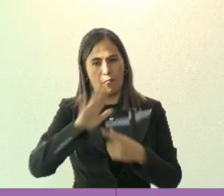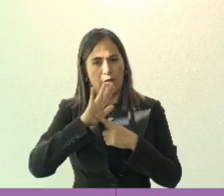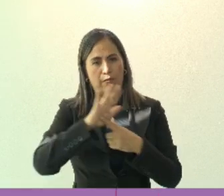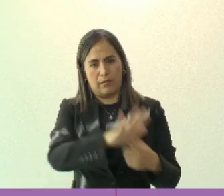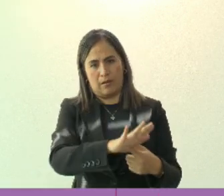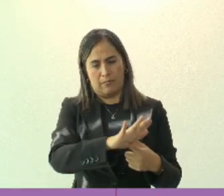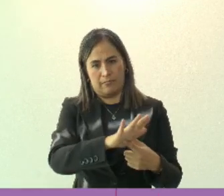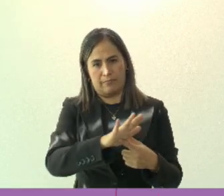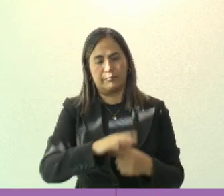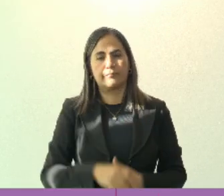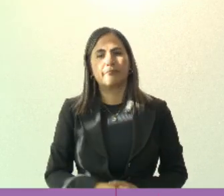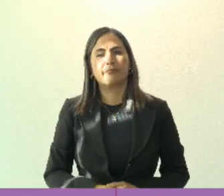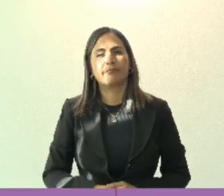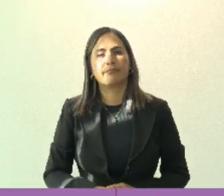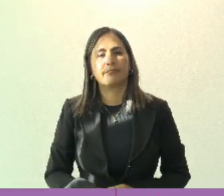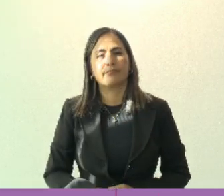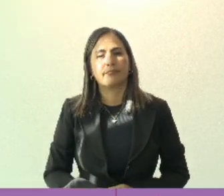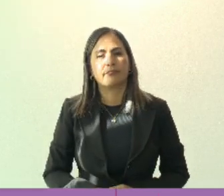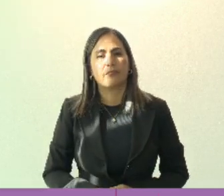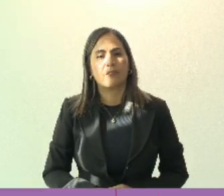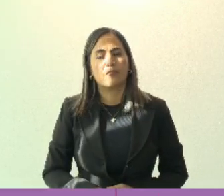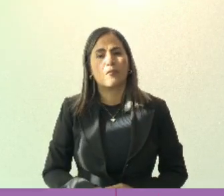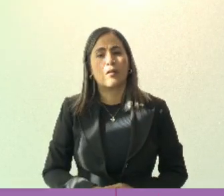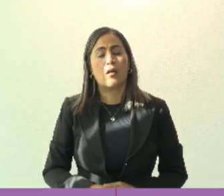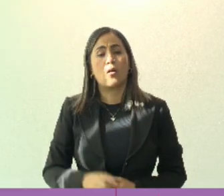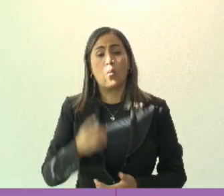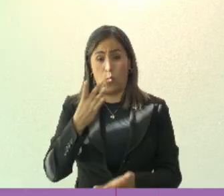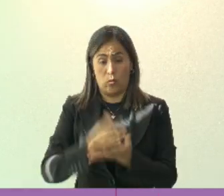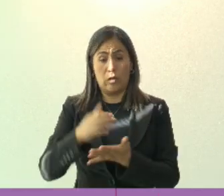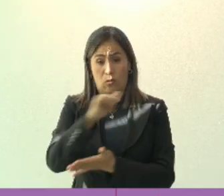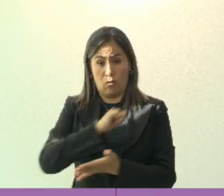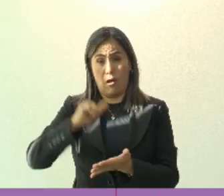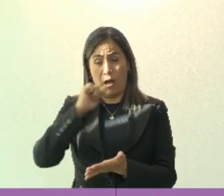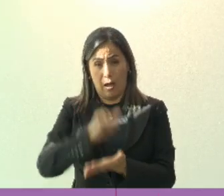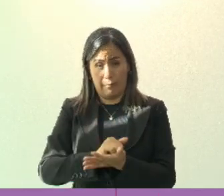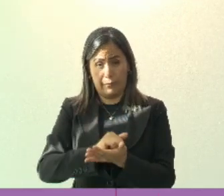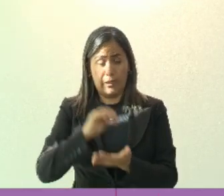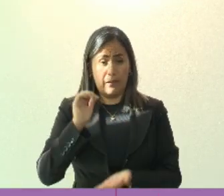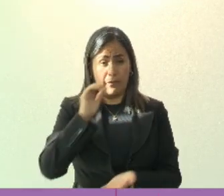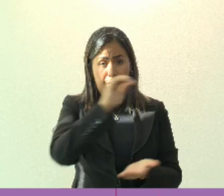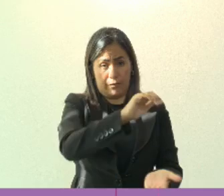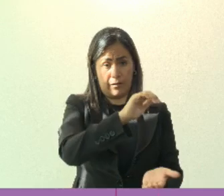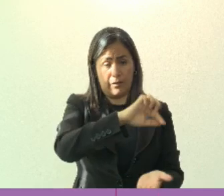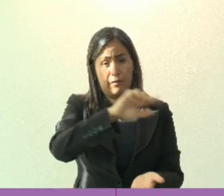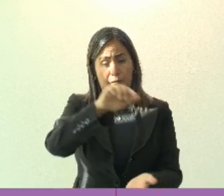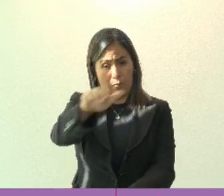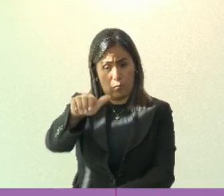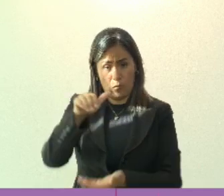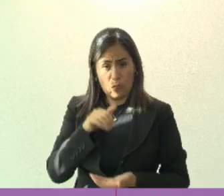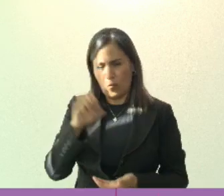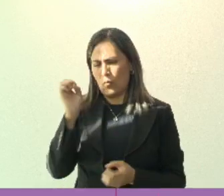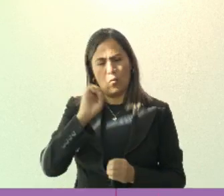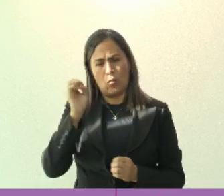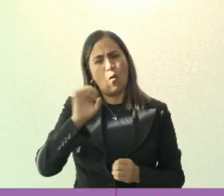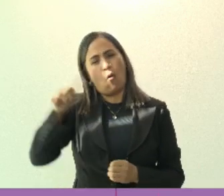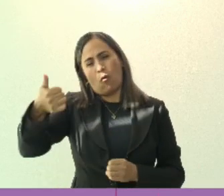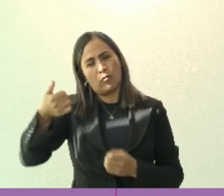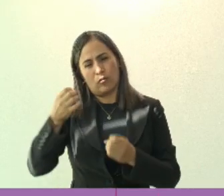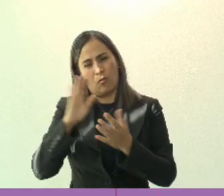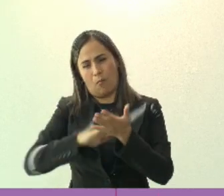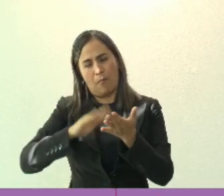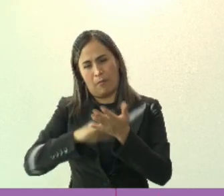no necesariamente el acta de entrega-recepción, ¿sí? Entonces, todo esto tiene que